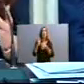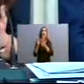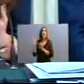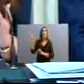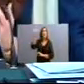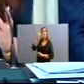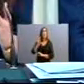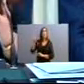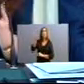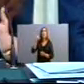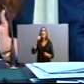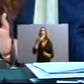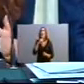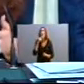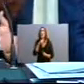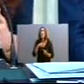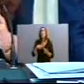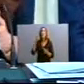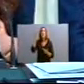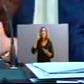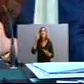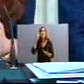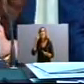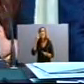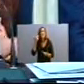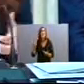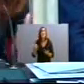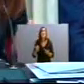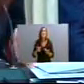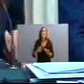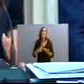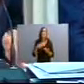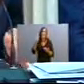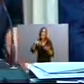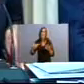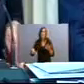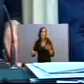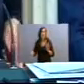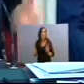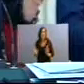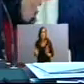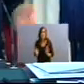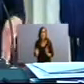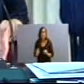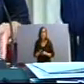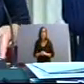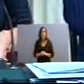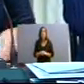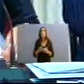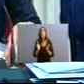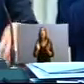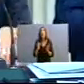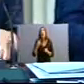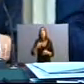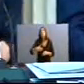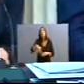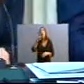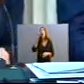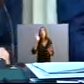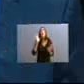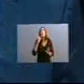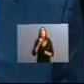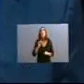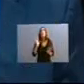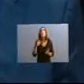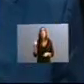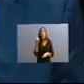europeos, alemanes, franceses, etcétera, y también, algún día lo sabremos tal vez, con